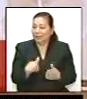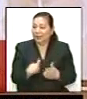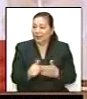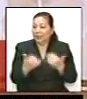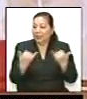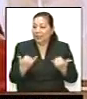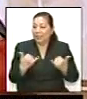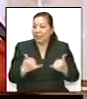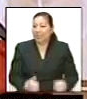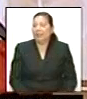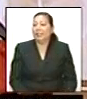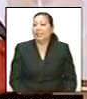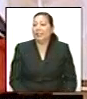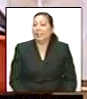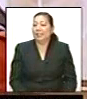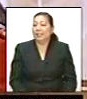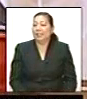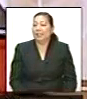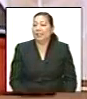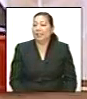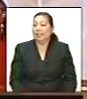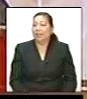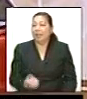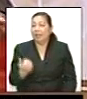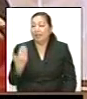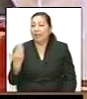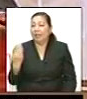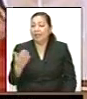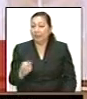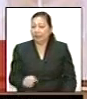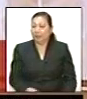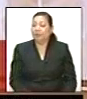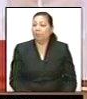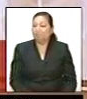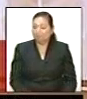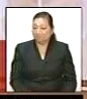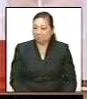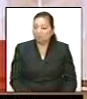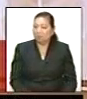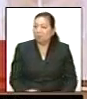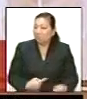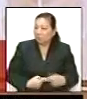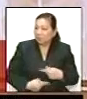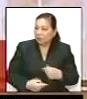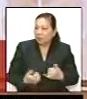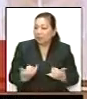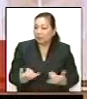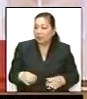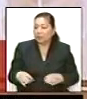eso quedó ahí hace ya algunos años. Eso no ha tenido avances.